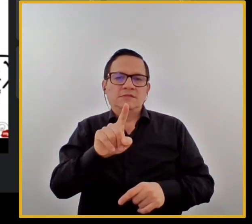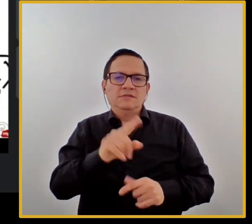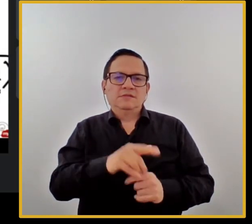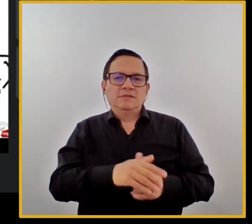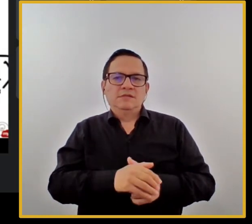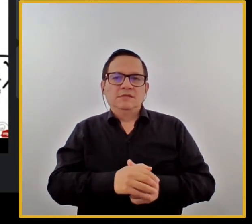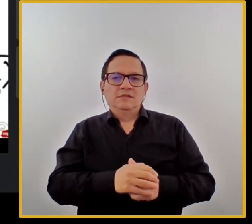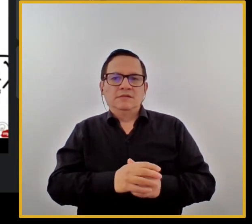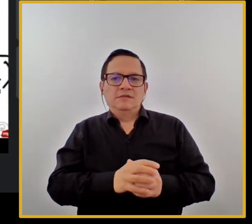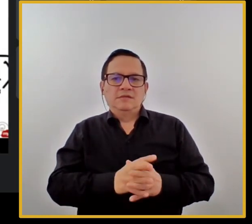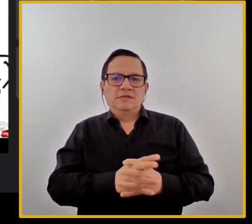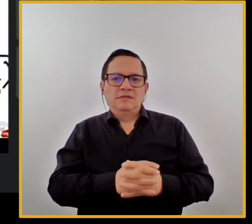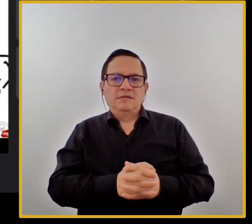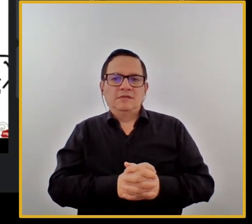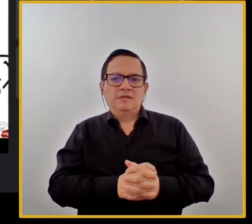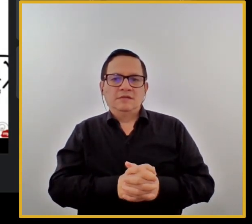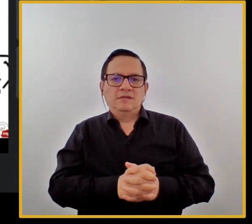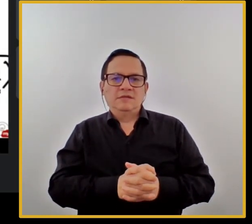logaritmo de